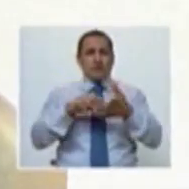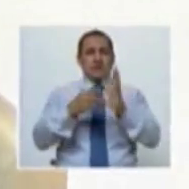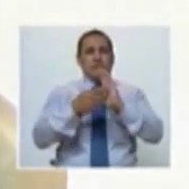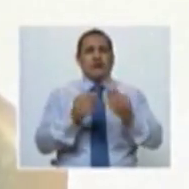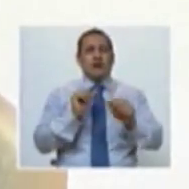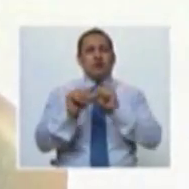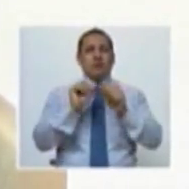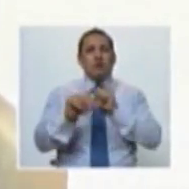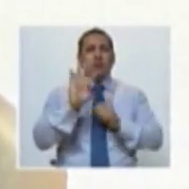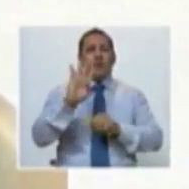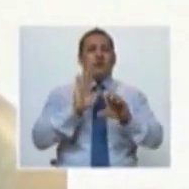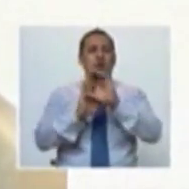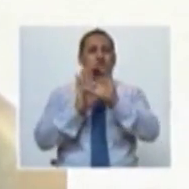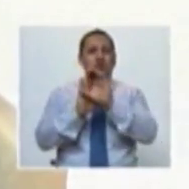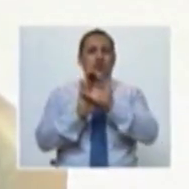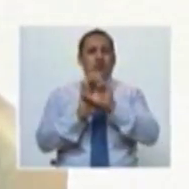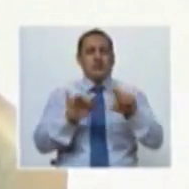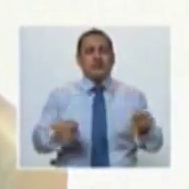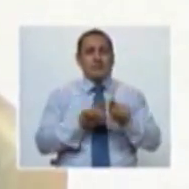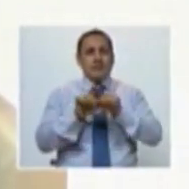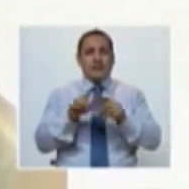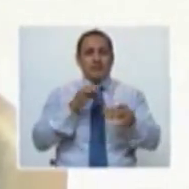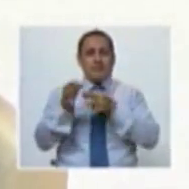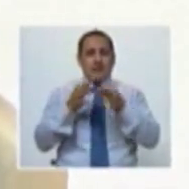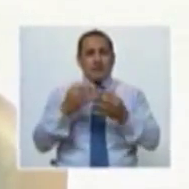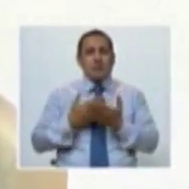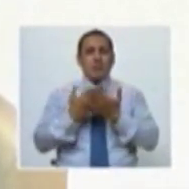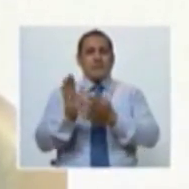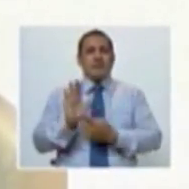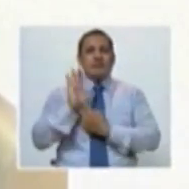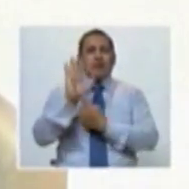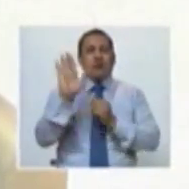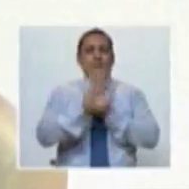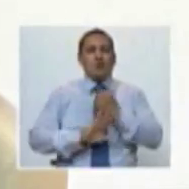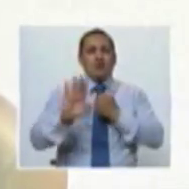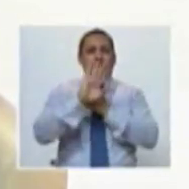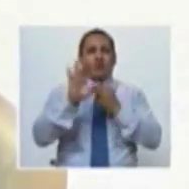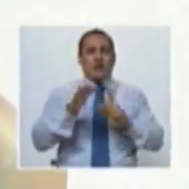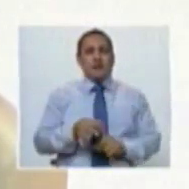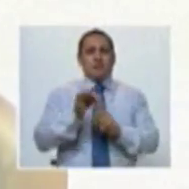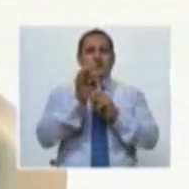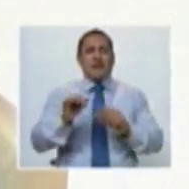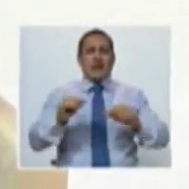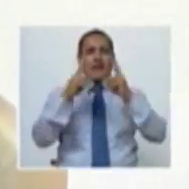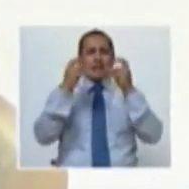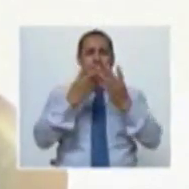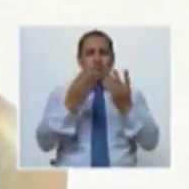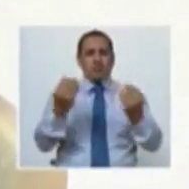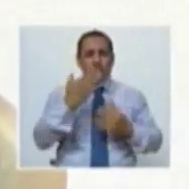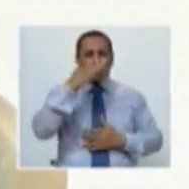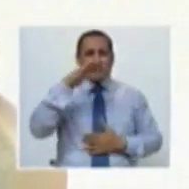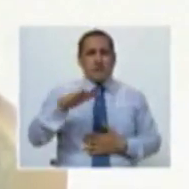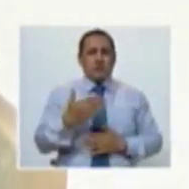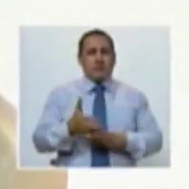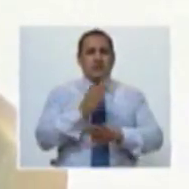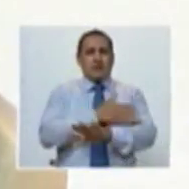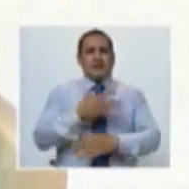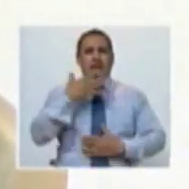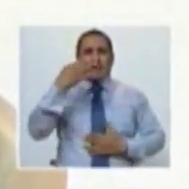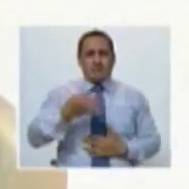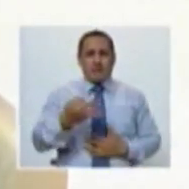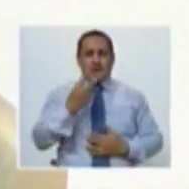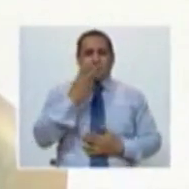el artículo 4 de la Constitución, en establecer una protección especial al caso de los menores, que son